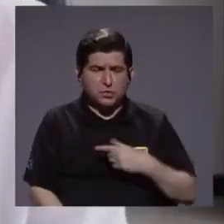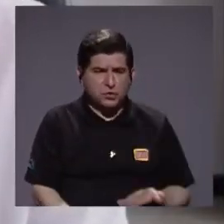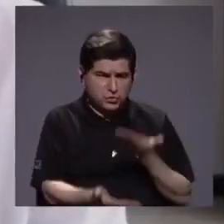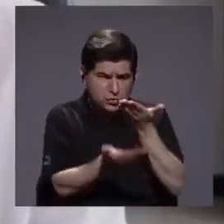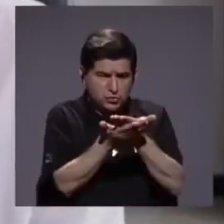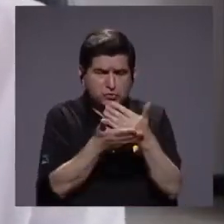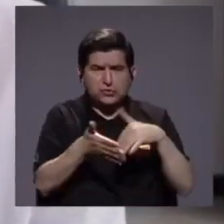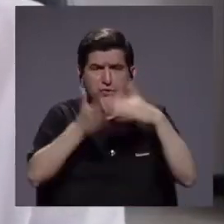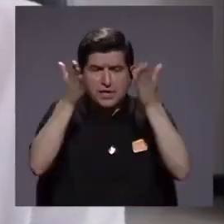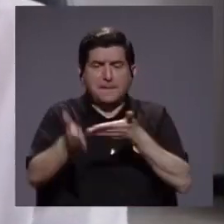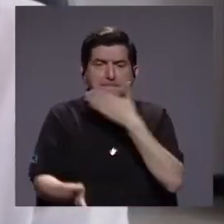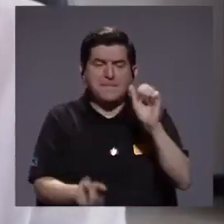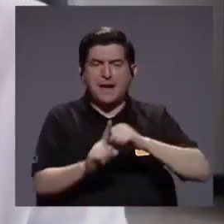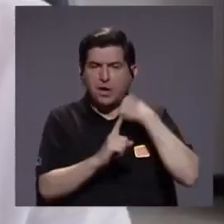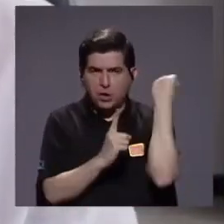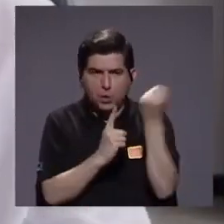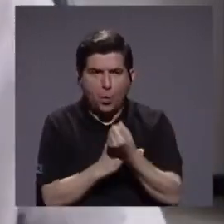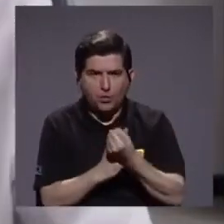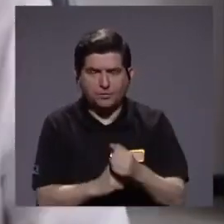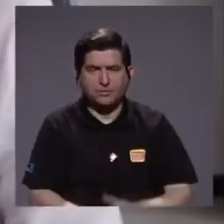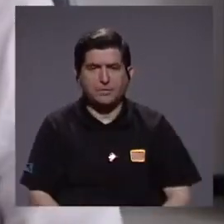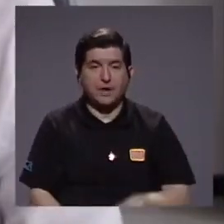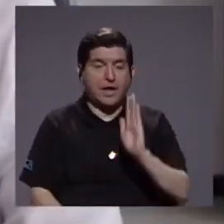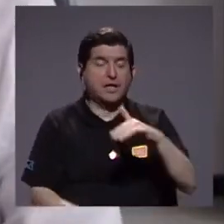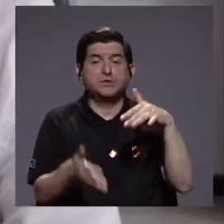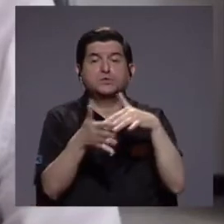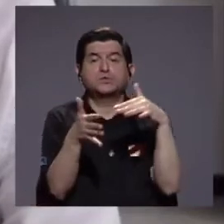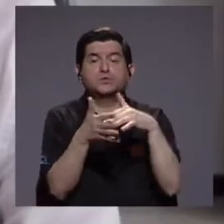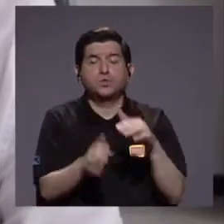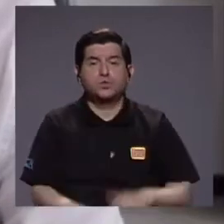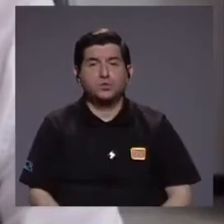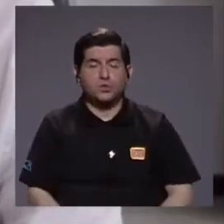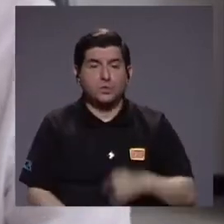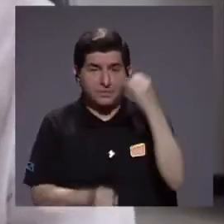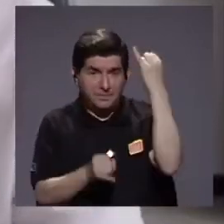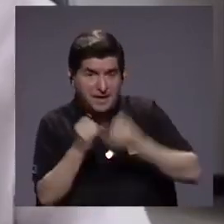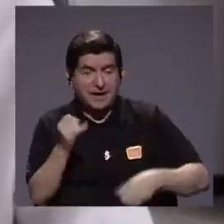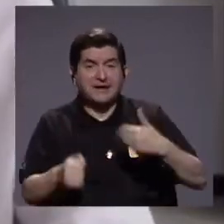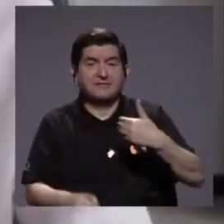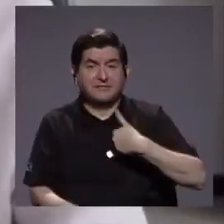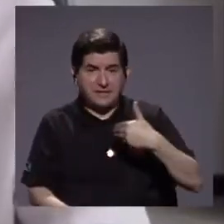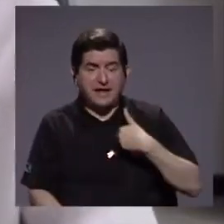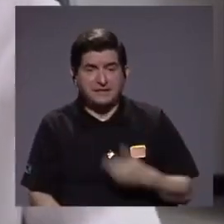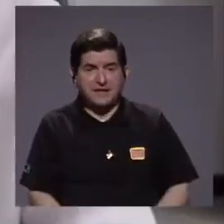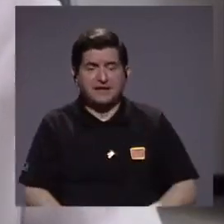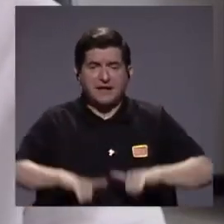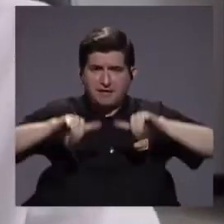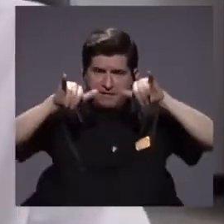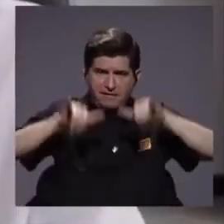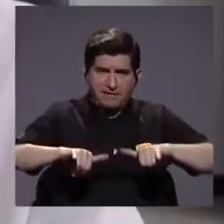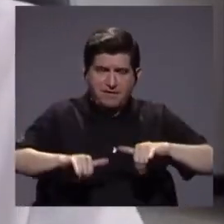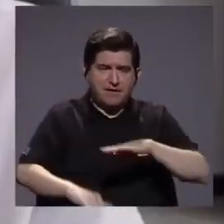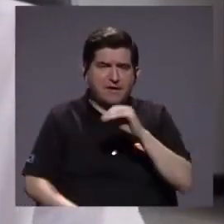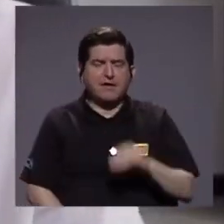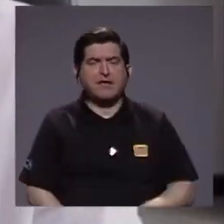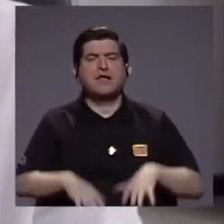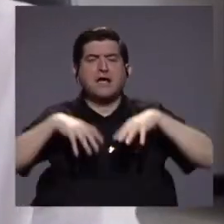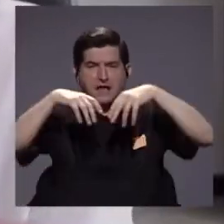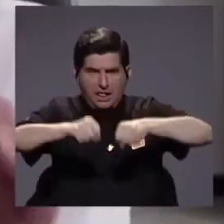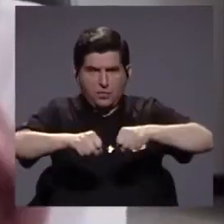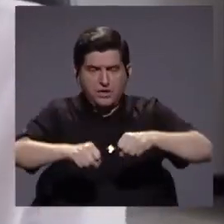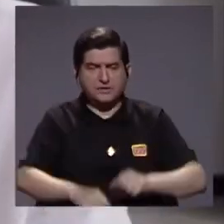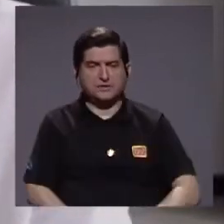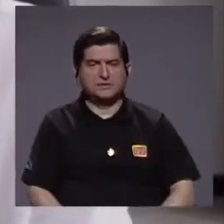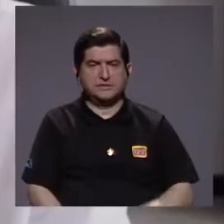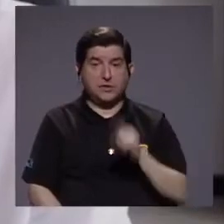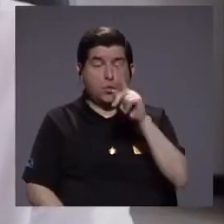los estudiantes las mejores condiciones para sus estudios, para que finalmente puedan tener una permanencia y una graduación. Eso es